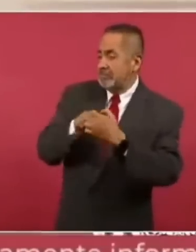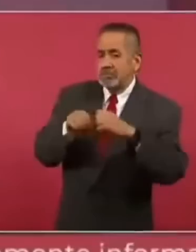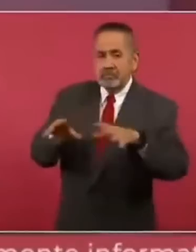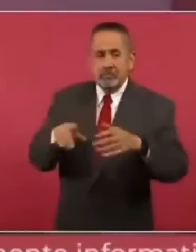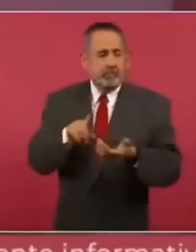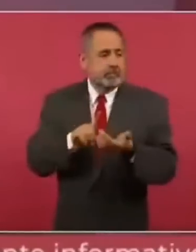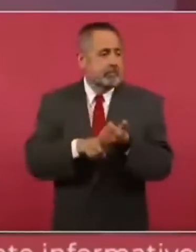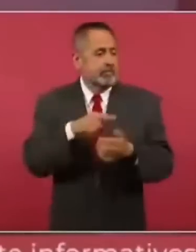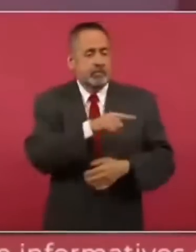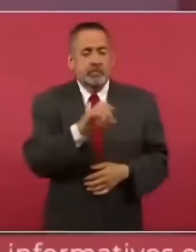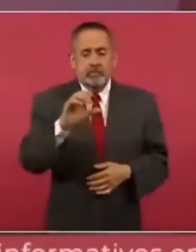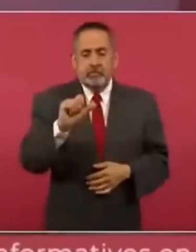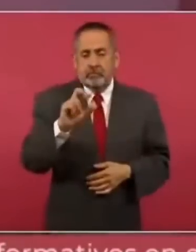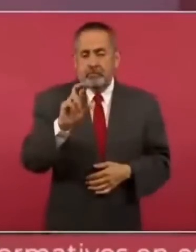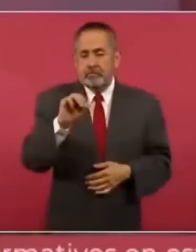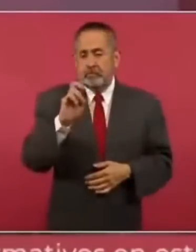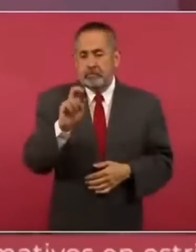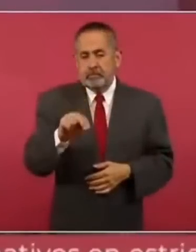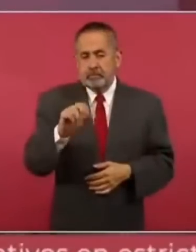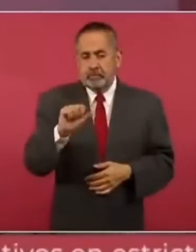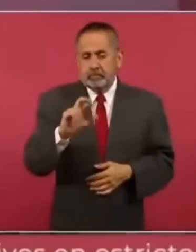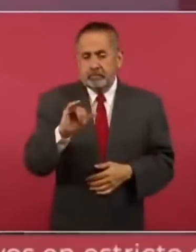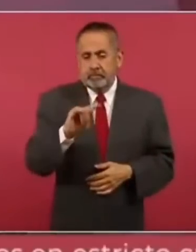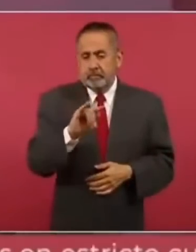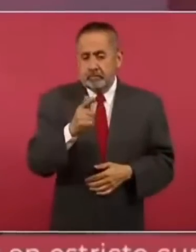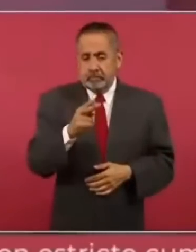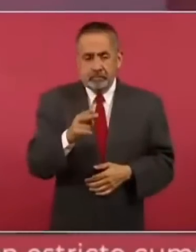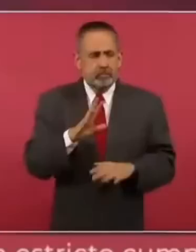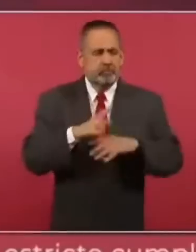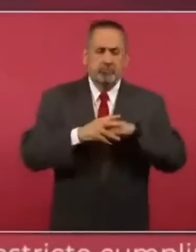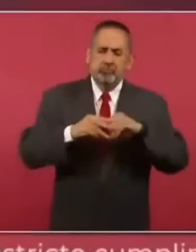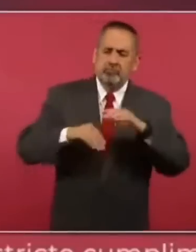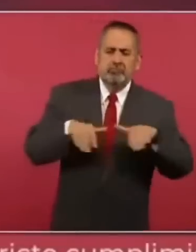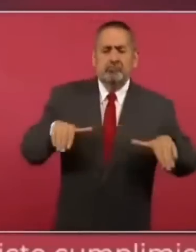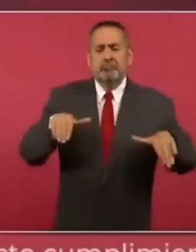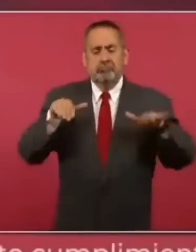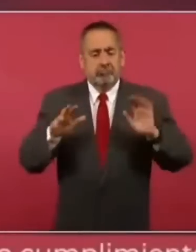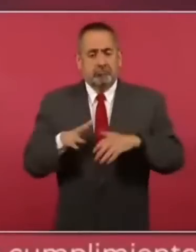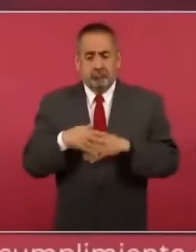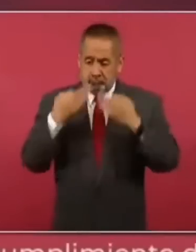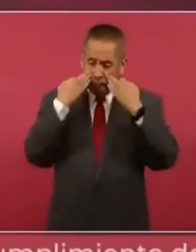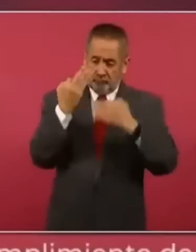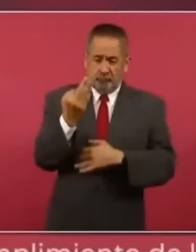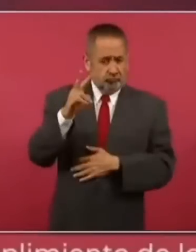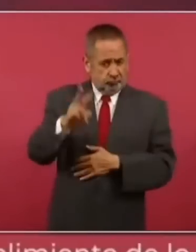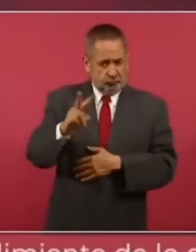Carmen Aristegui, de que era independiente, me consta